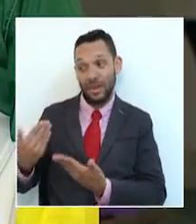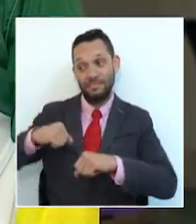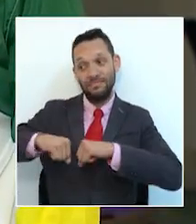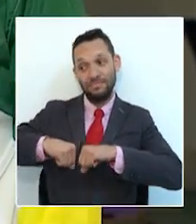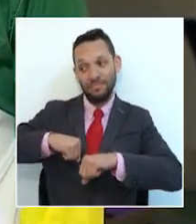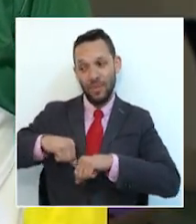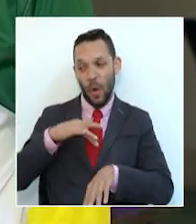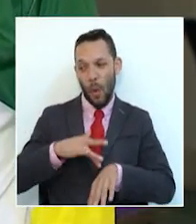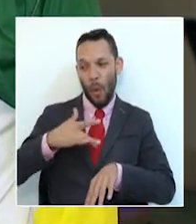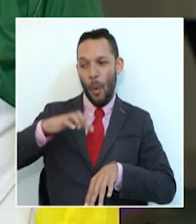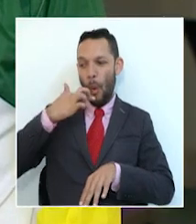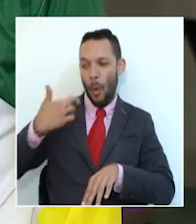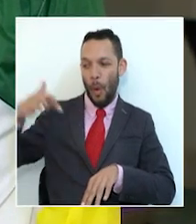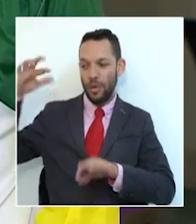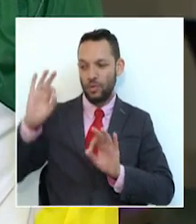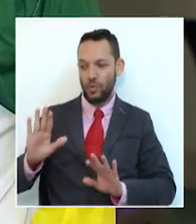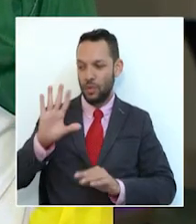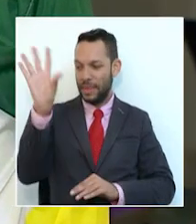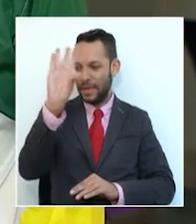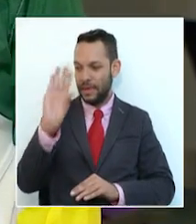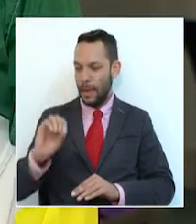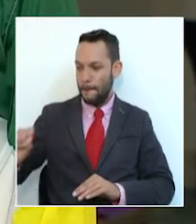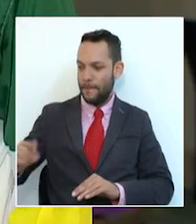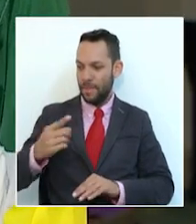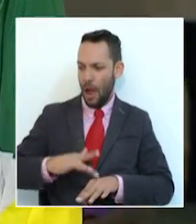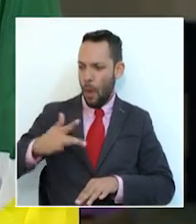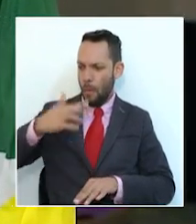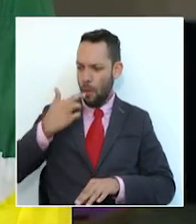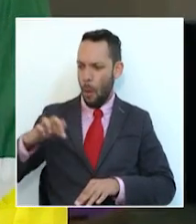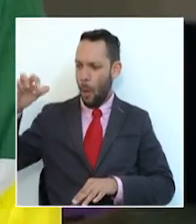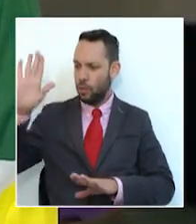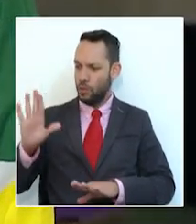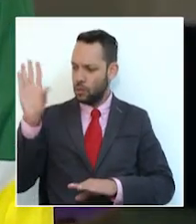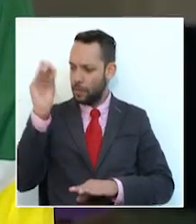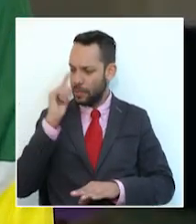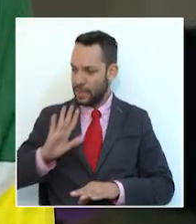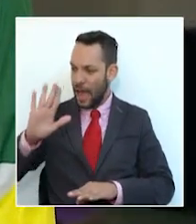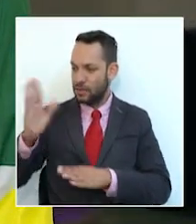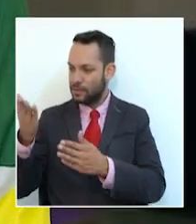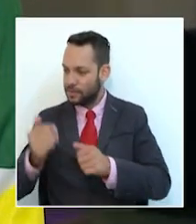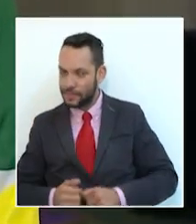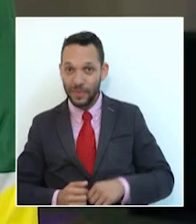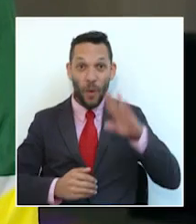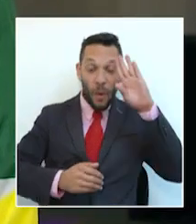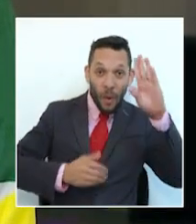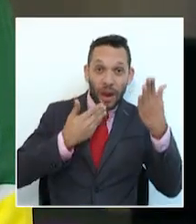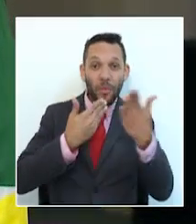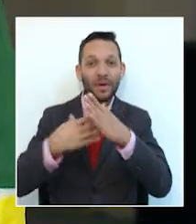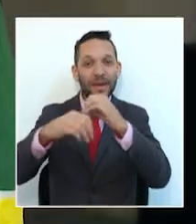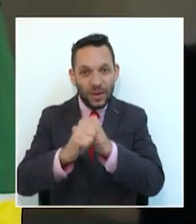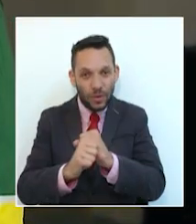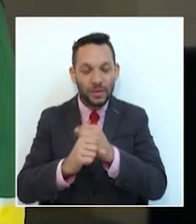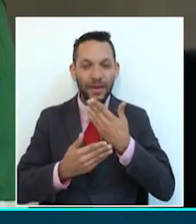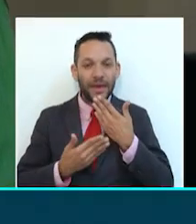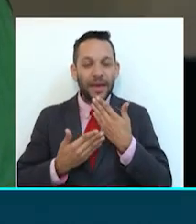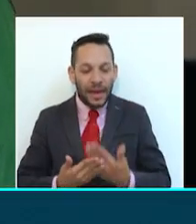una medalla ansiada, esperada para el departamento del Quindío, esta primera de oro en los Juegos Nacionales. Hola, muy buenas noches. Muchas gracias de verdad por